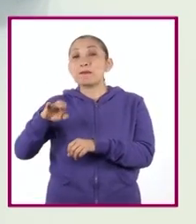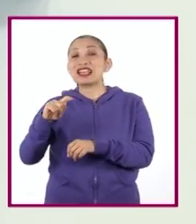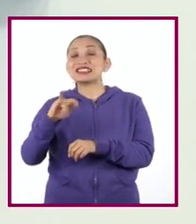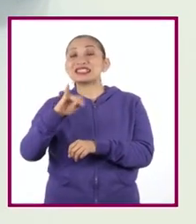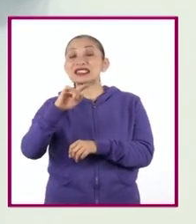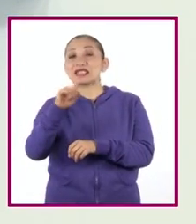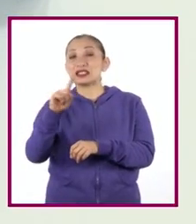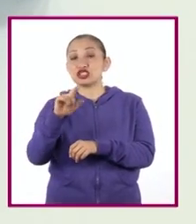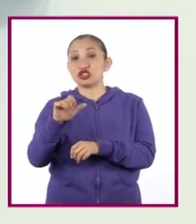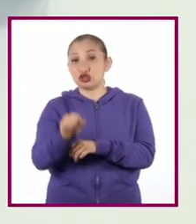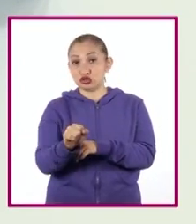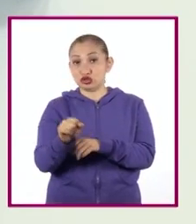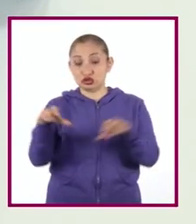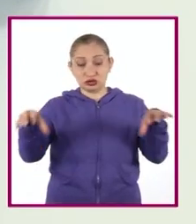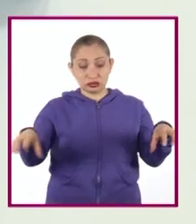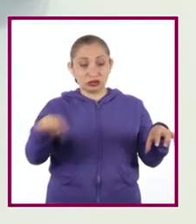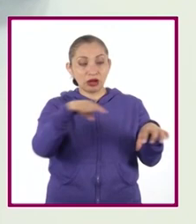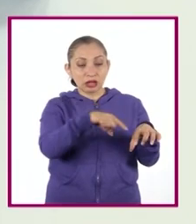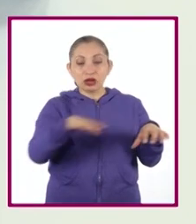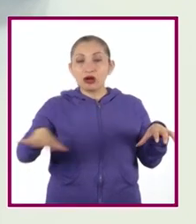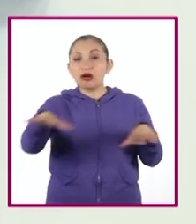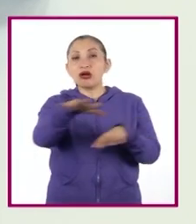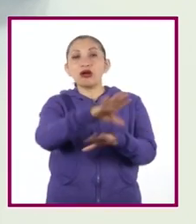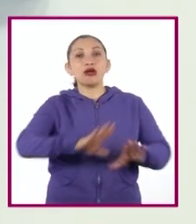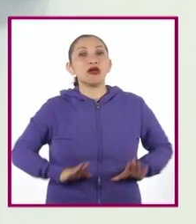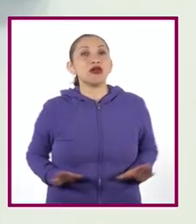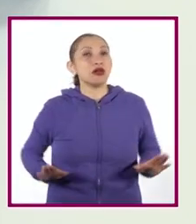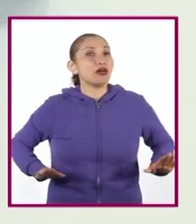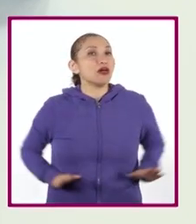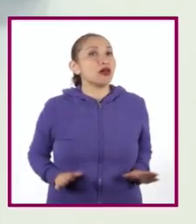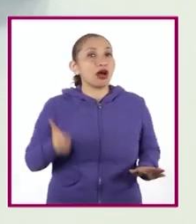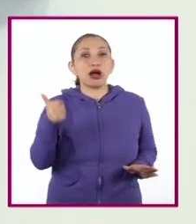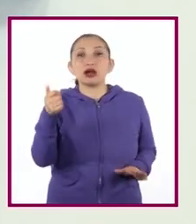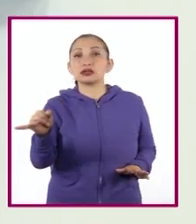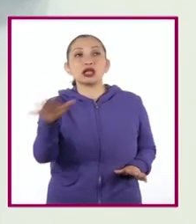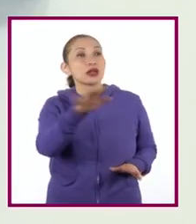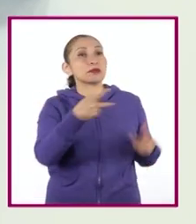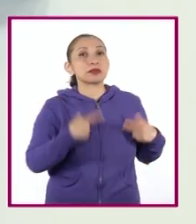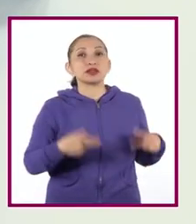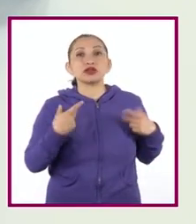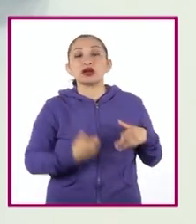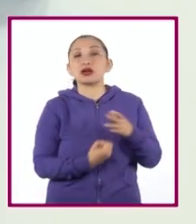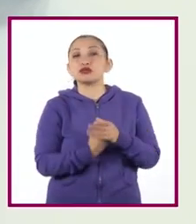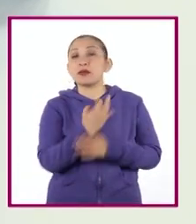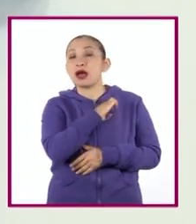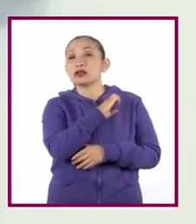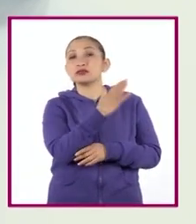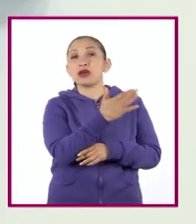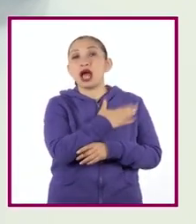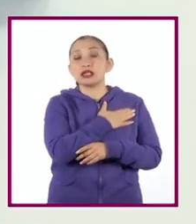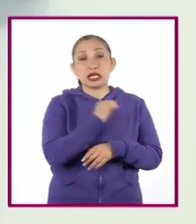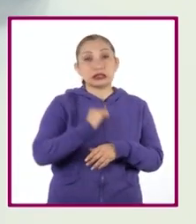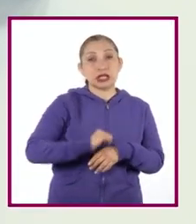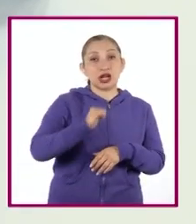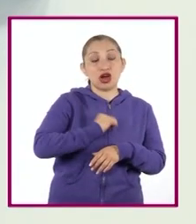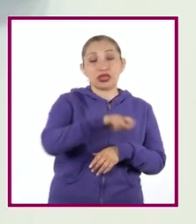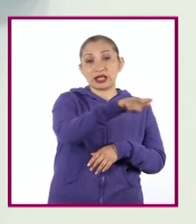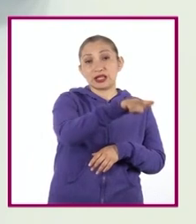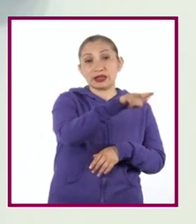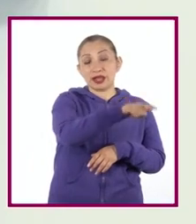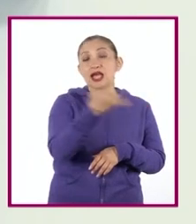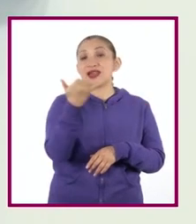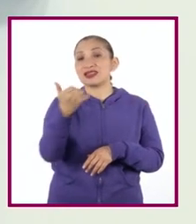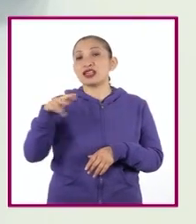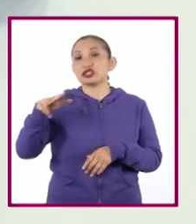mestizos, entre otros, definieron las características de la sociedad novohispana de los siglos